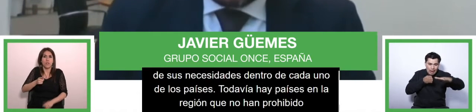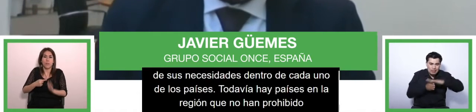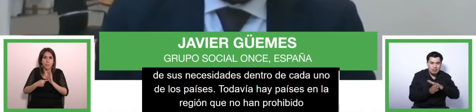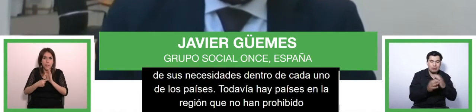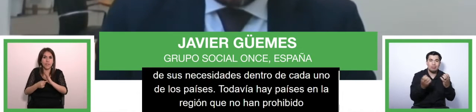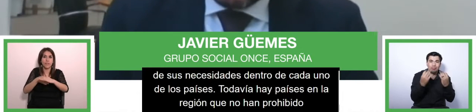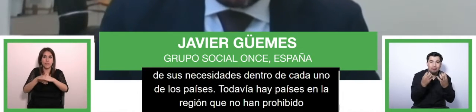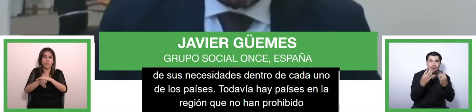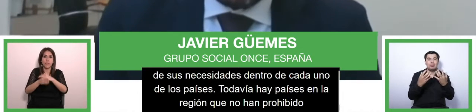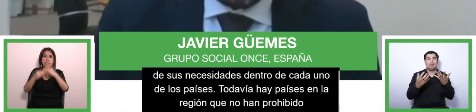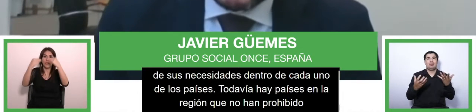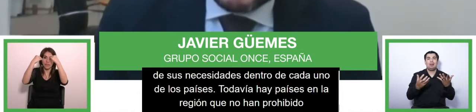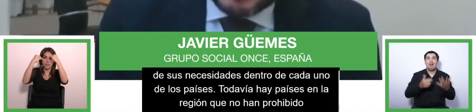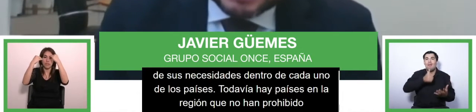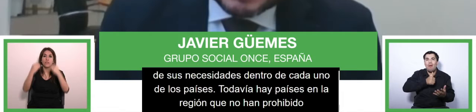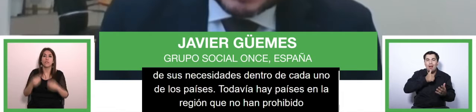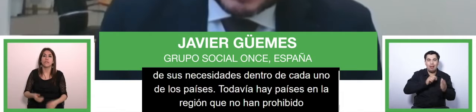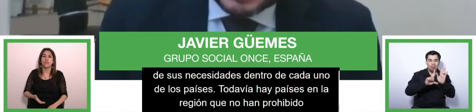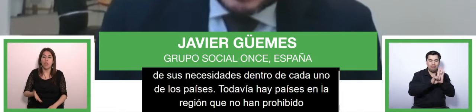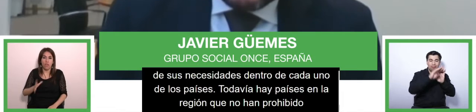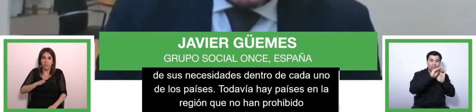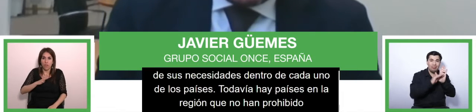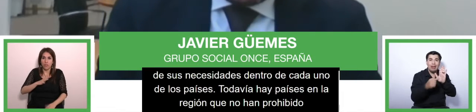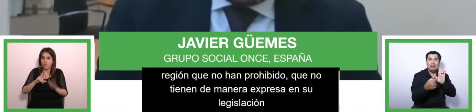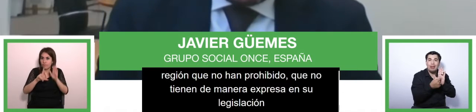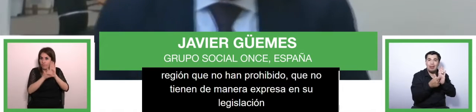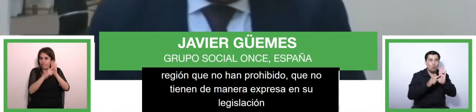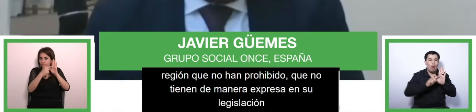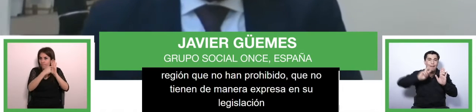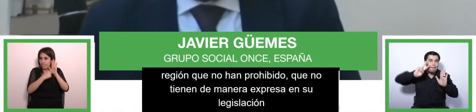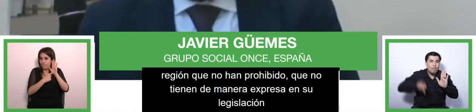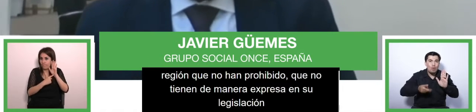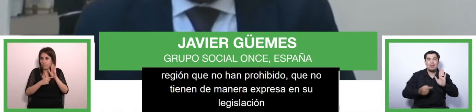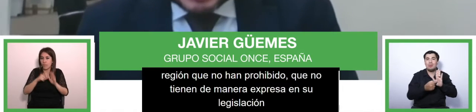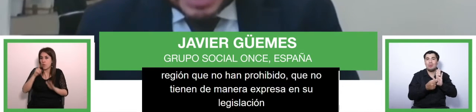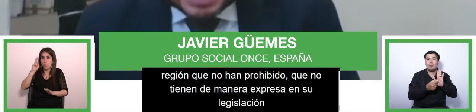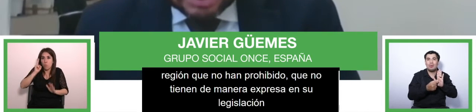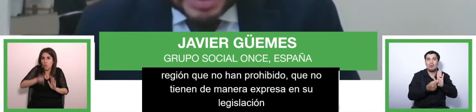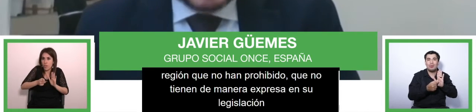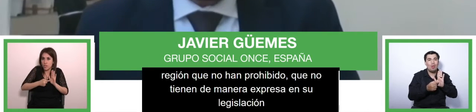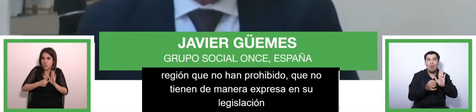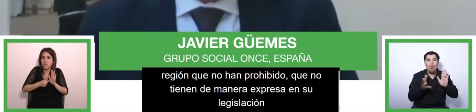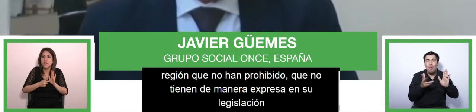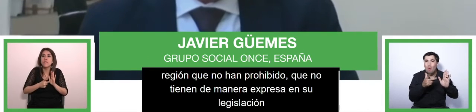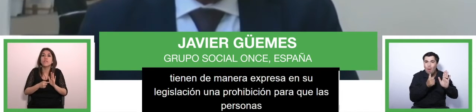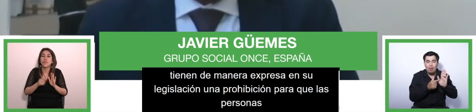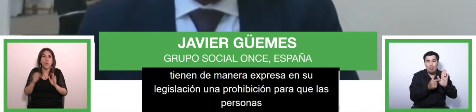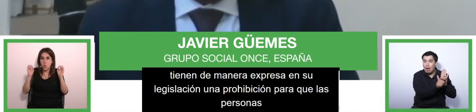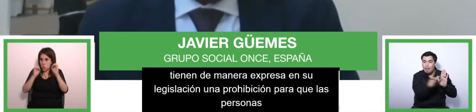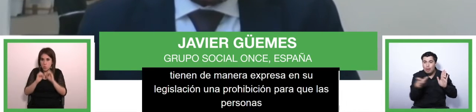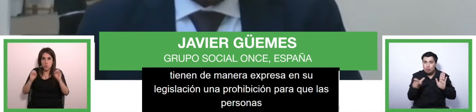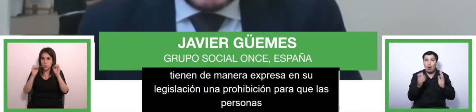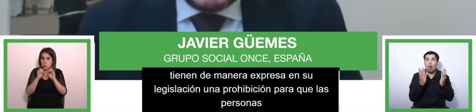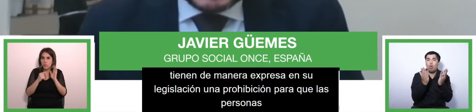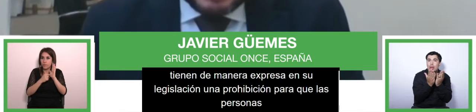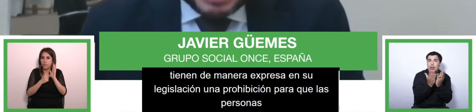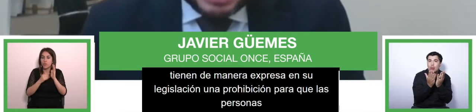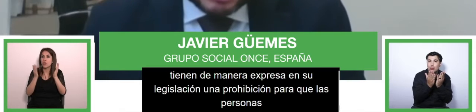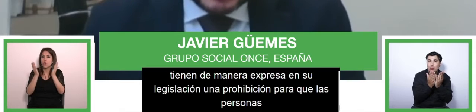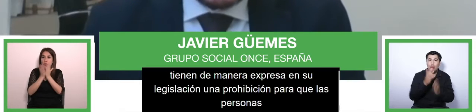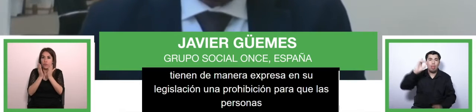su legislación una prohibición para que las personas, los estudiantes con discapacidad, no